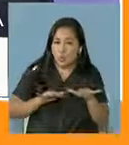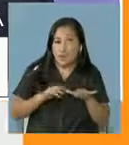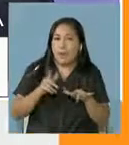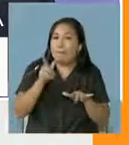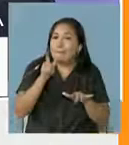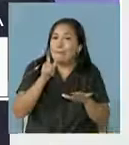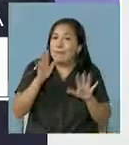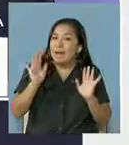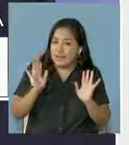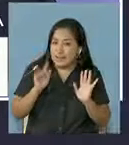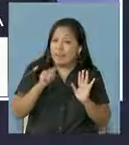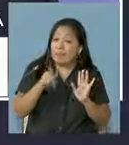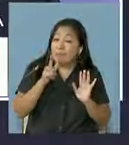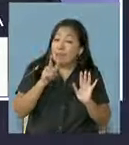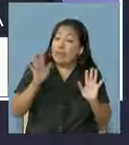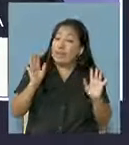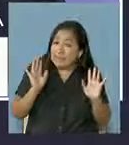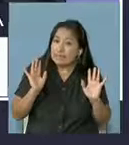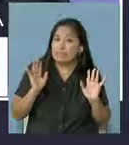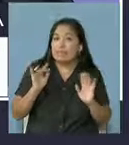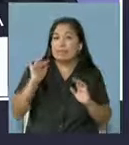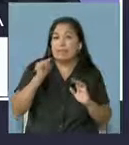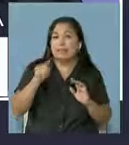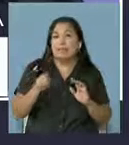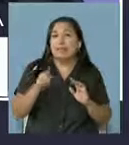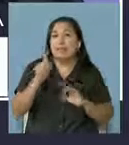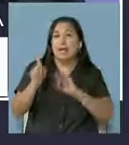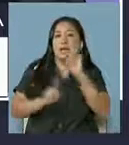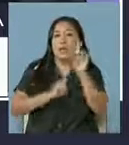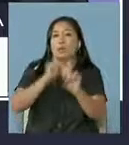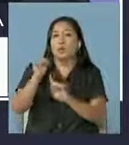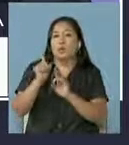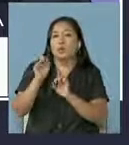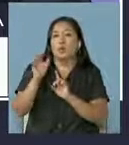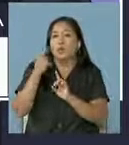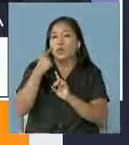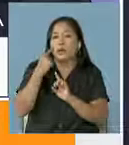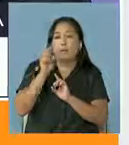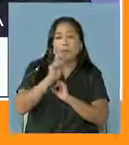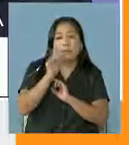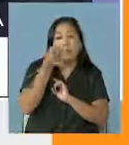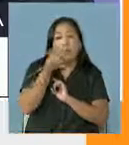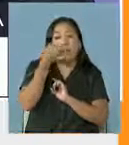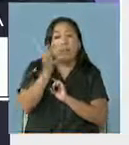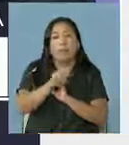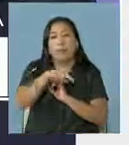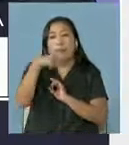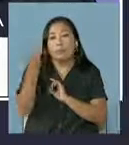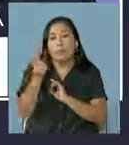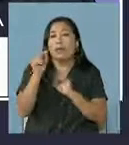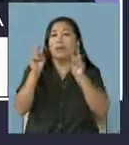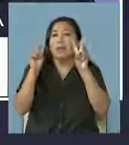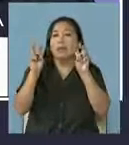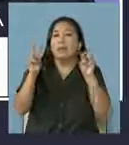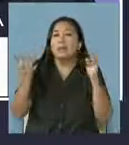especuló un poco con el tema nada concreto Lo que sí es que alguno de los dirigentes ya empiezan a mirar de reojo un poco el tema